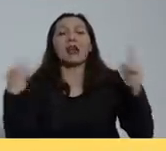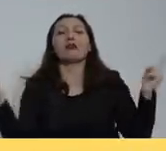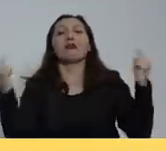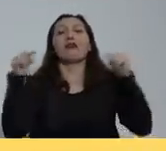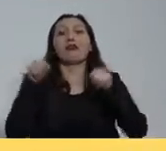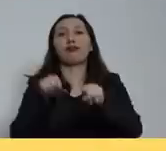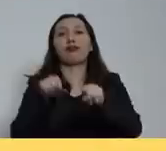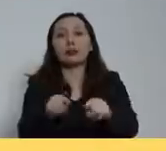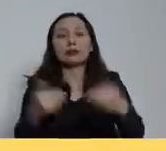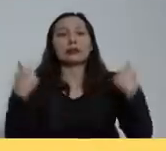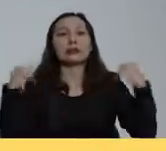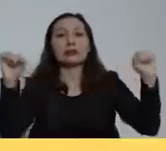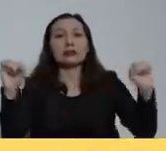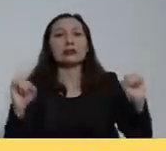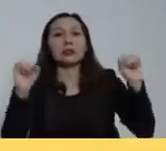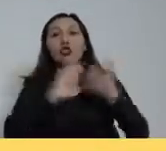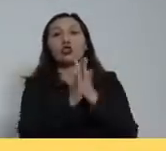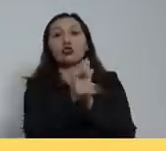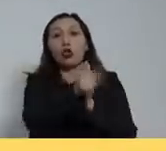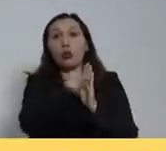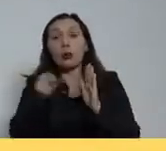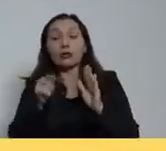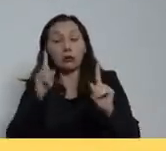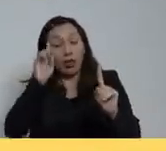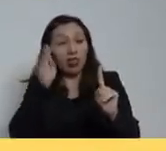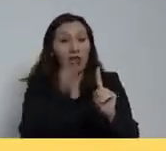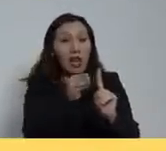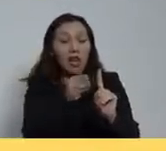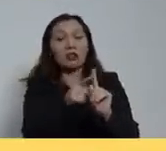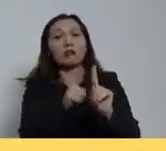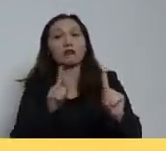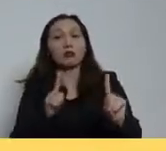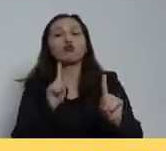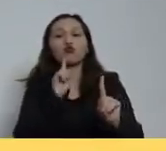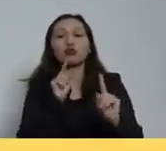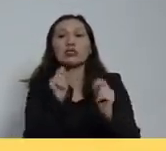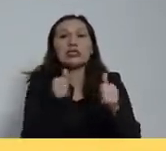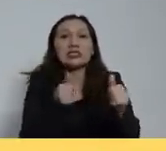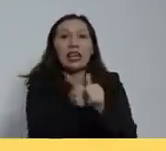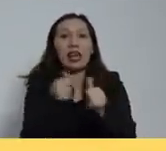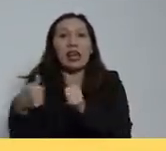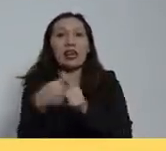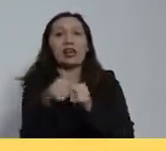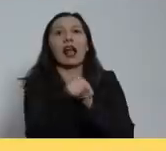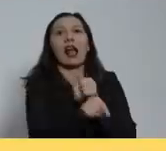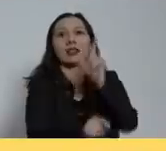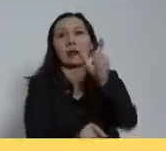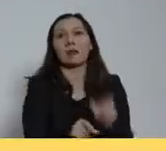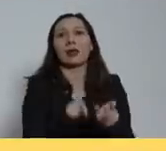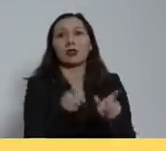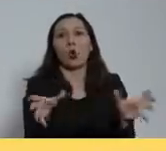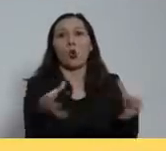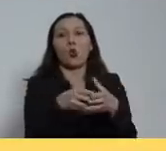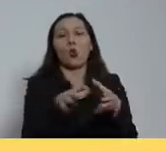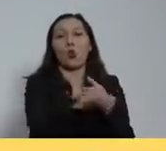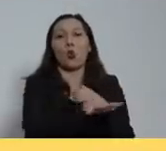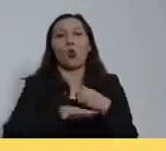que prácticamente todos los casos, directa o indirectamente, están vinculados a ese